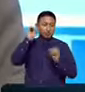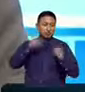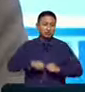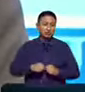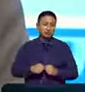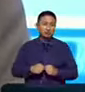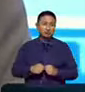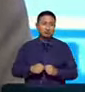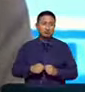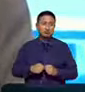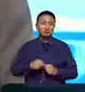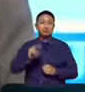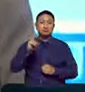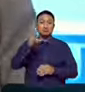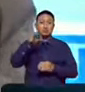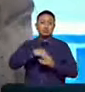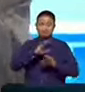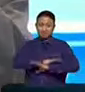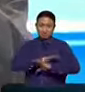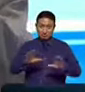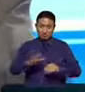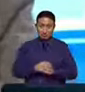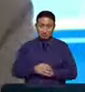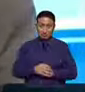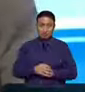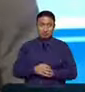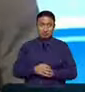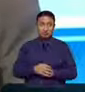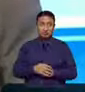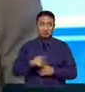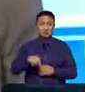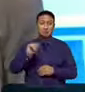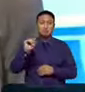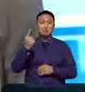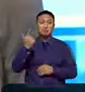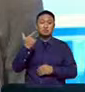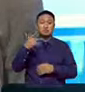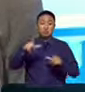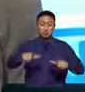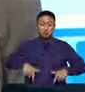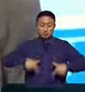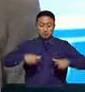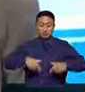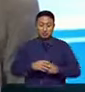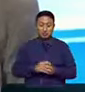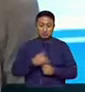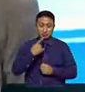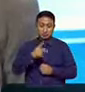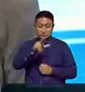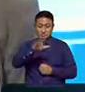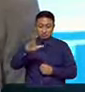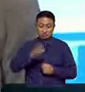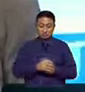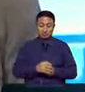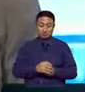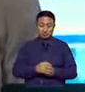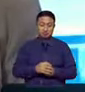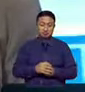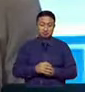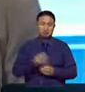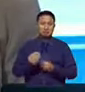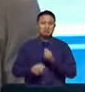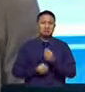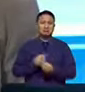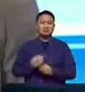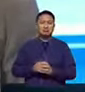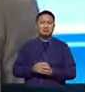que no hay segunda vuelta y que va a ser electo en primer turno Moreno, es decir, Alianza País, lo que va a hacer